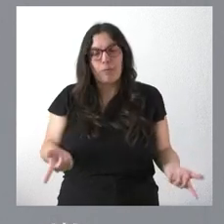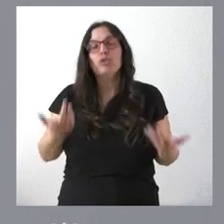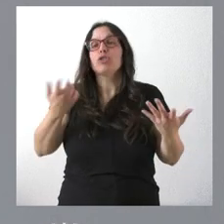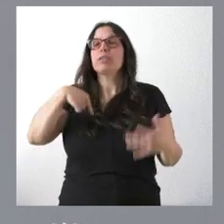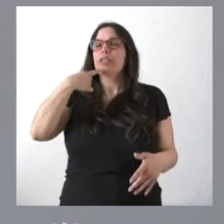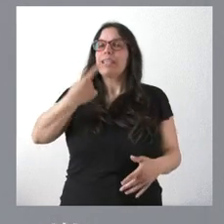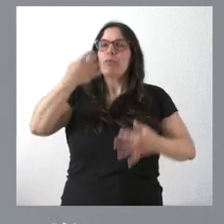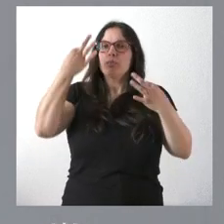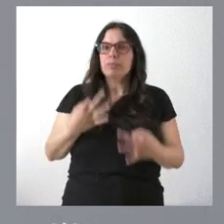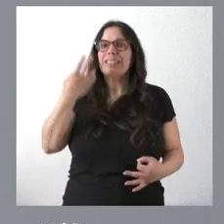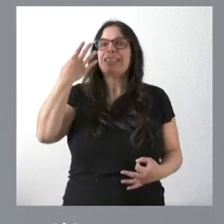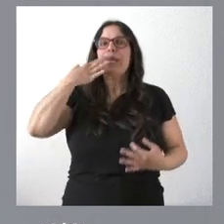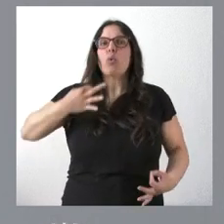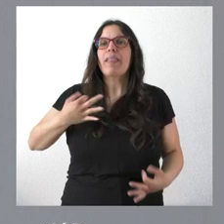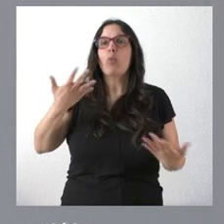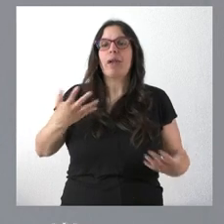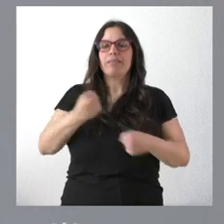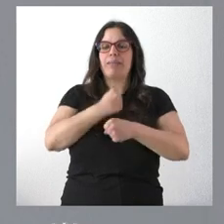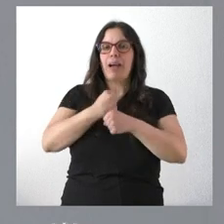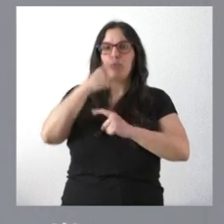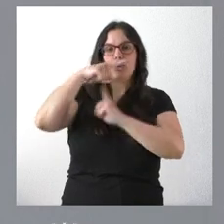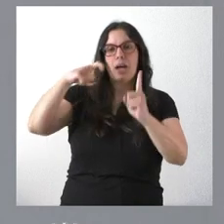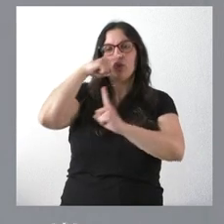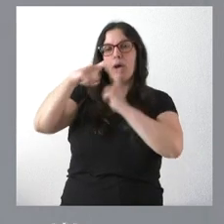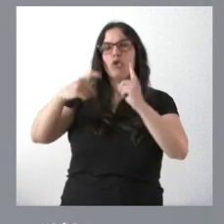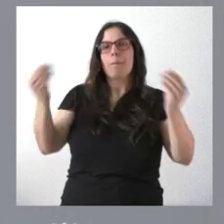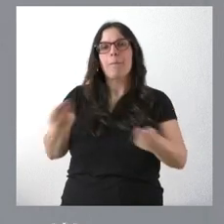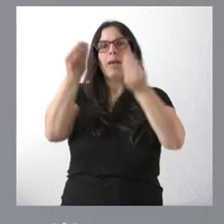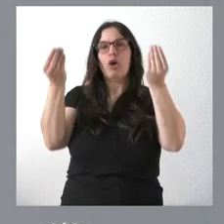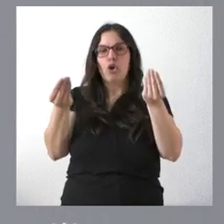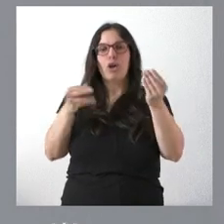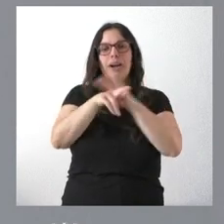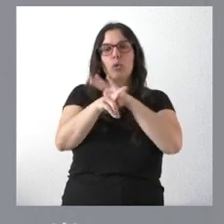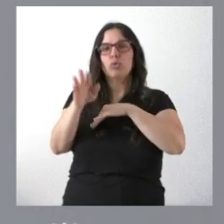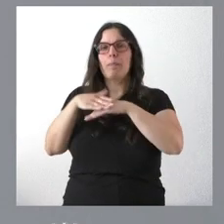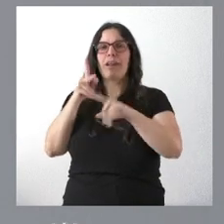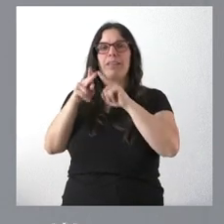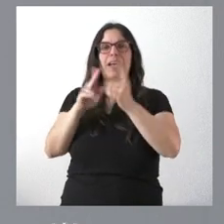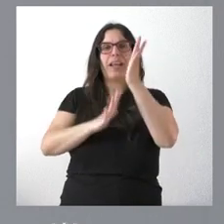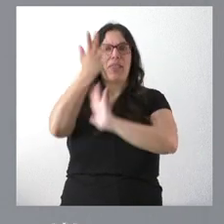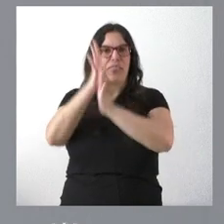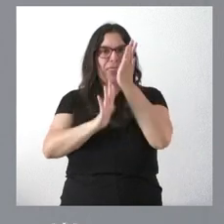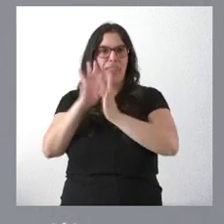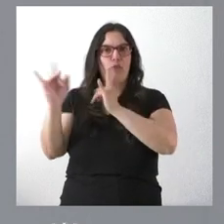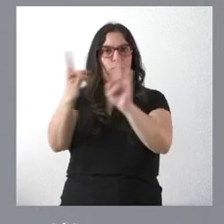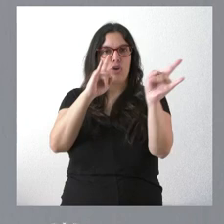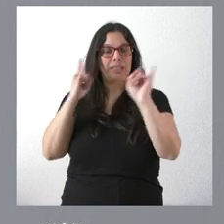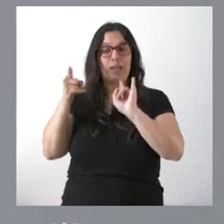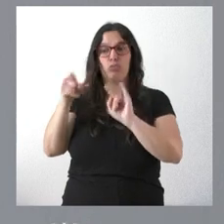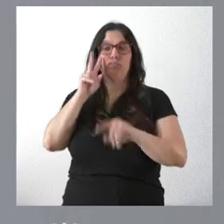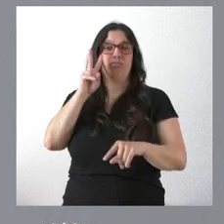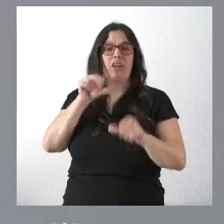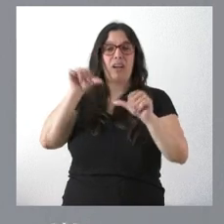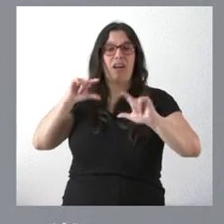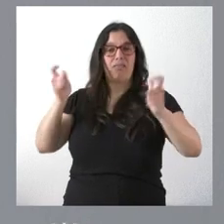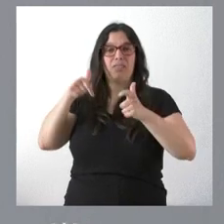afirmar y estamos trabajando es en mejorar año a año las dotaciones que tenemos en materia de incendios forestales. Como usted puede repasar de todos los consejos de gobierno, casi